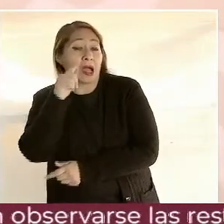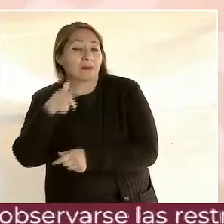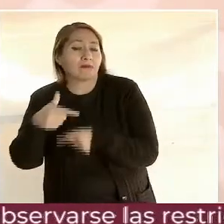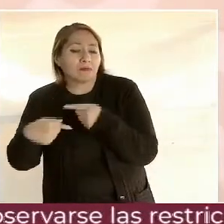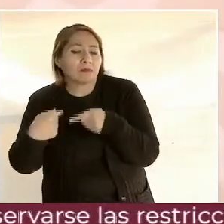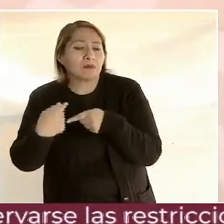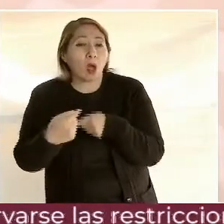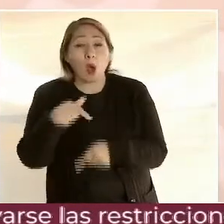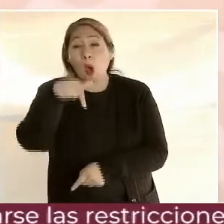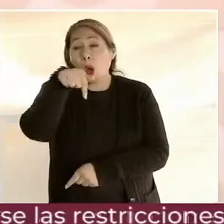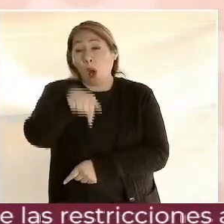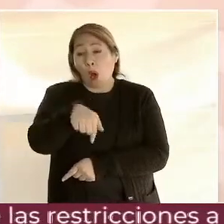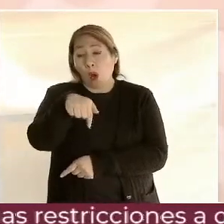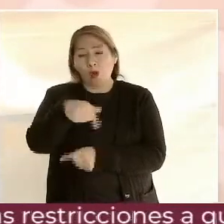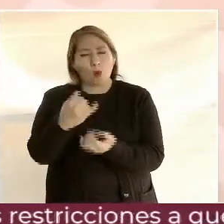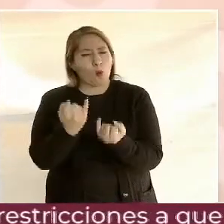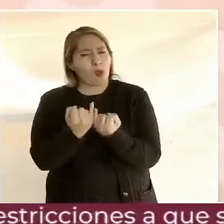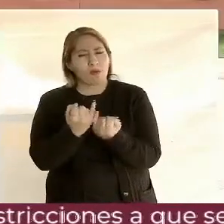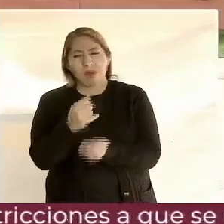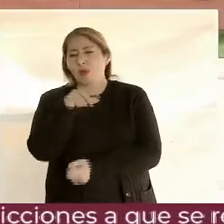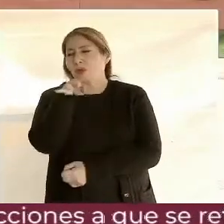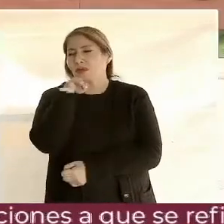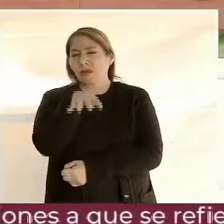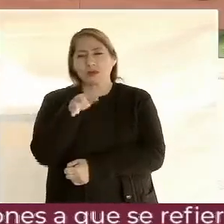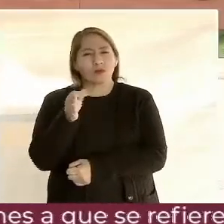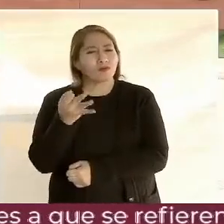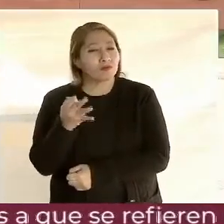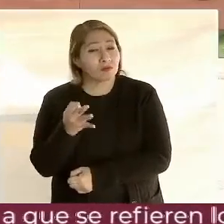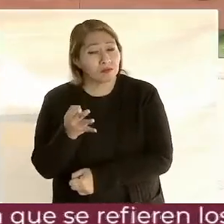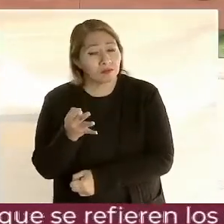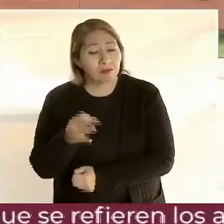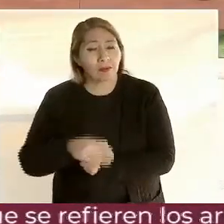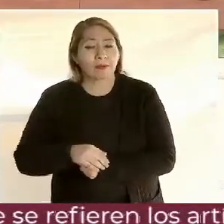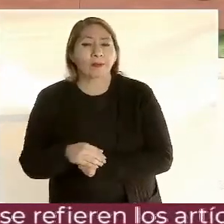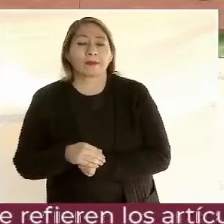un día como hoy, el 19 de febrero,